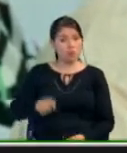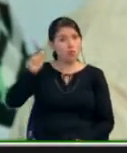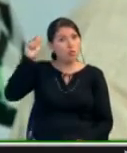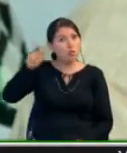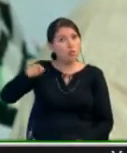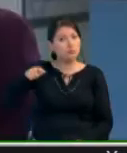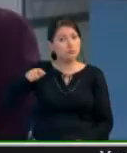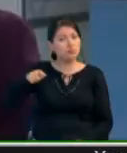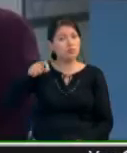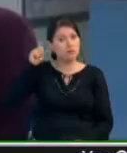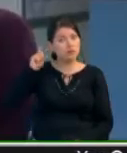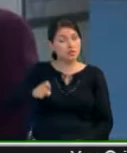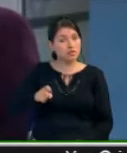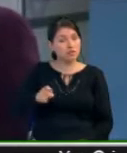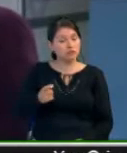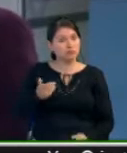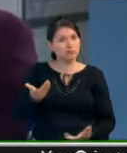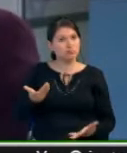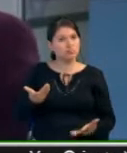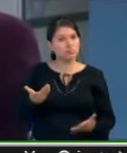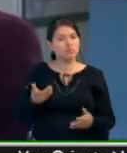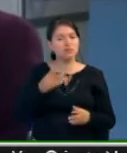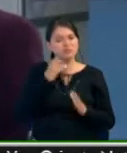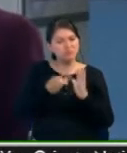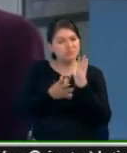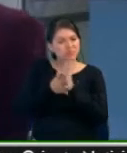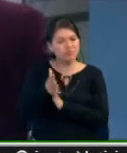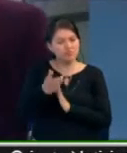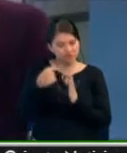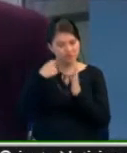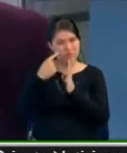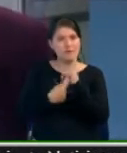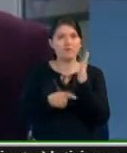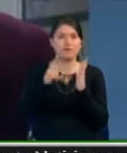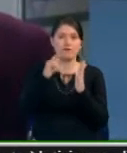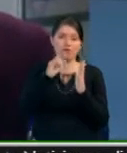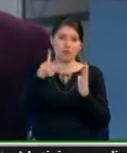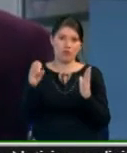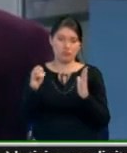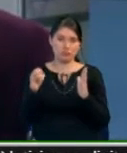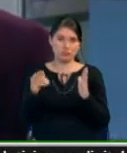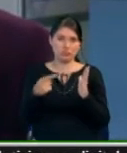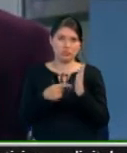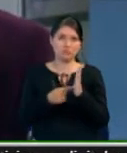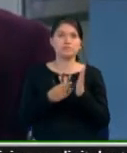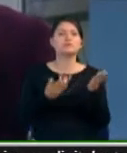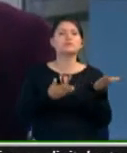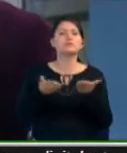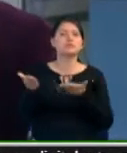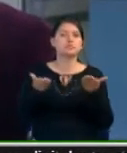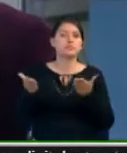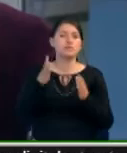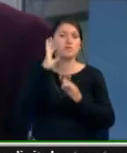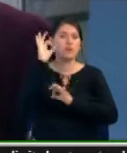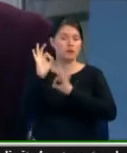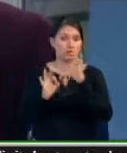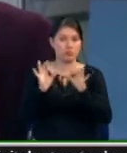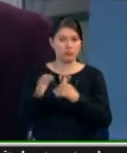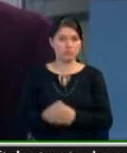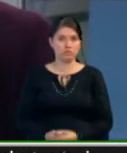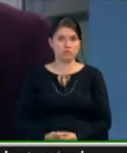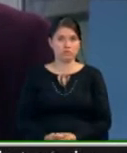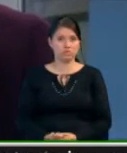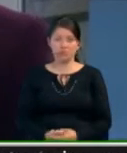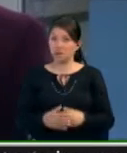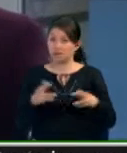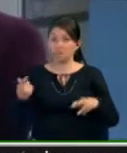ser taxativo y tiene que ser expreso en su fallo cuando nos sentencia a prestar el servicio de cuidador. De